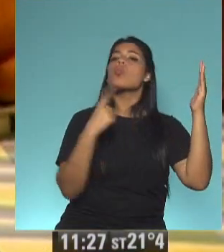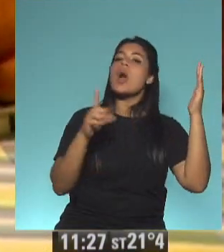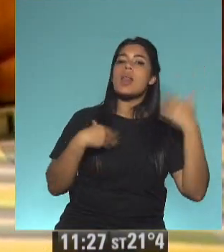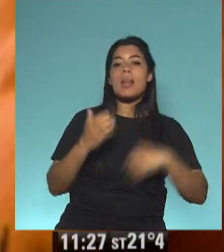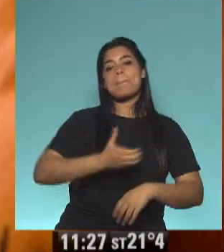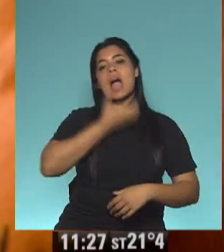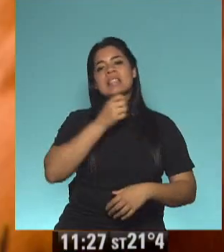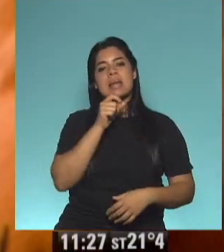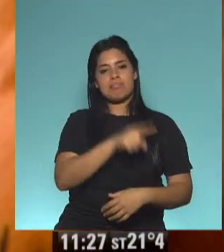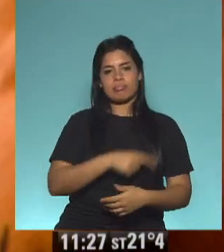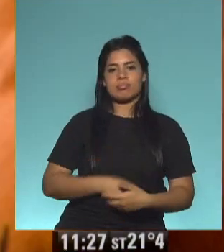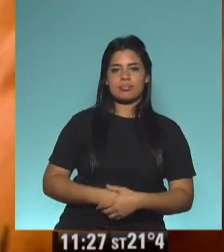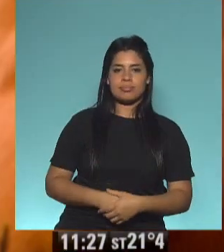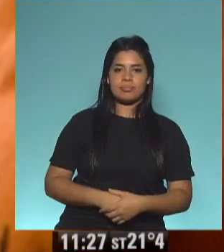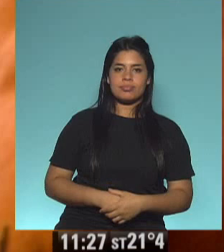manzano.